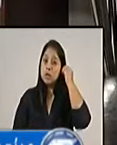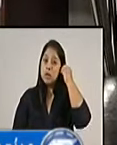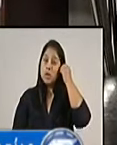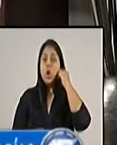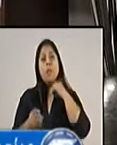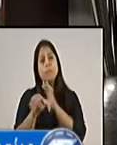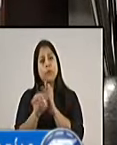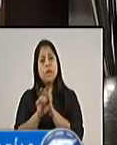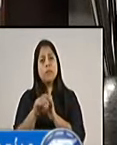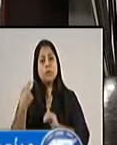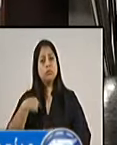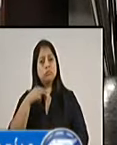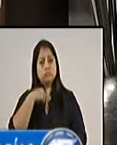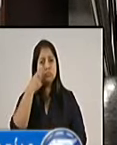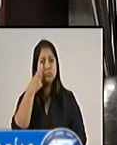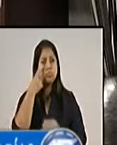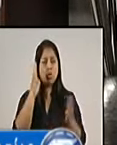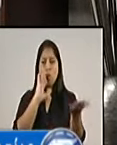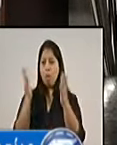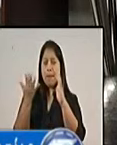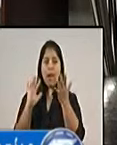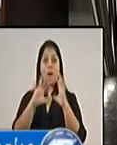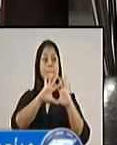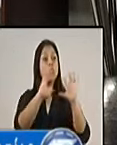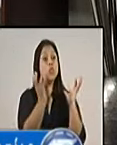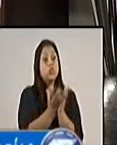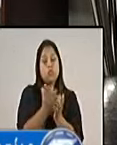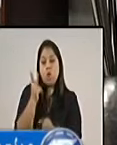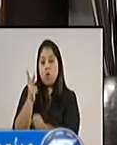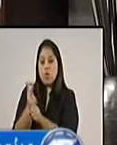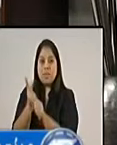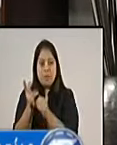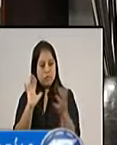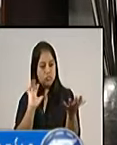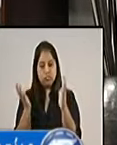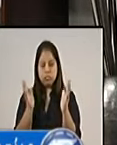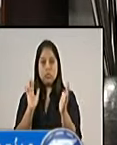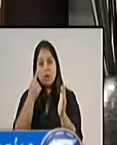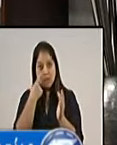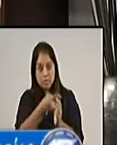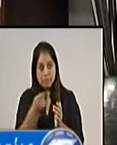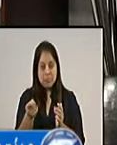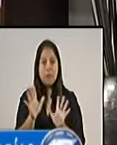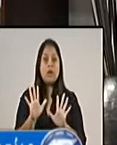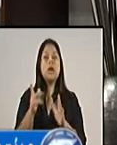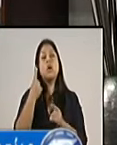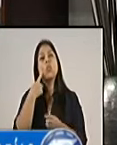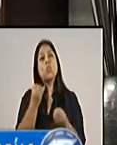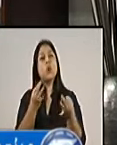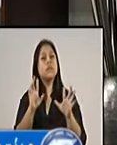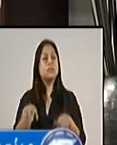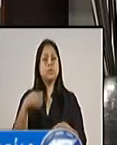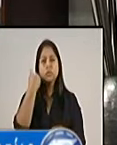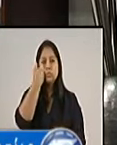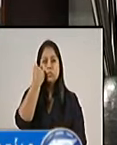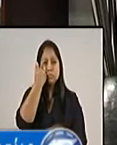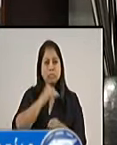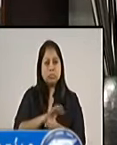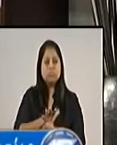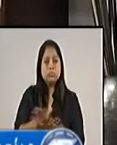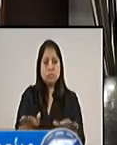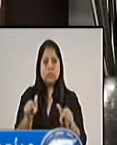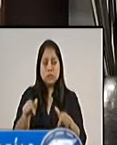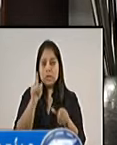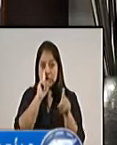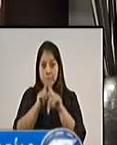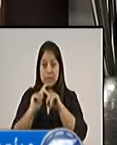y comparamos el mundo, las cifras del mundo con las que llevamos en Guatemala, la cantidad de contagiados en Guatemala y los